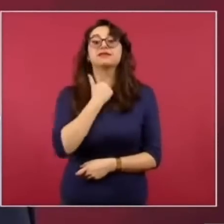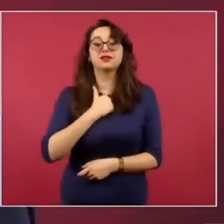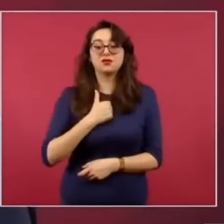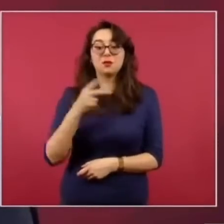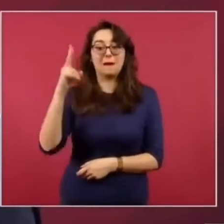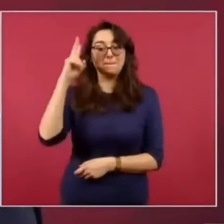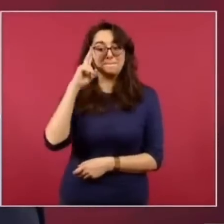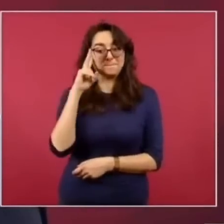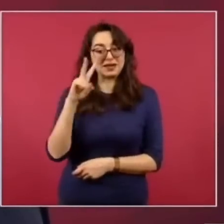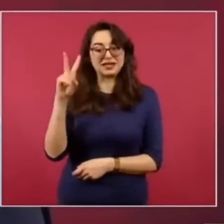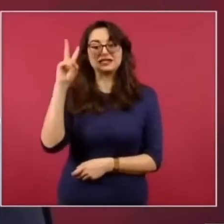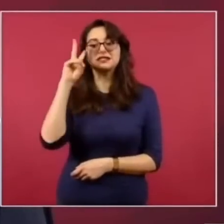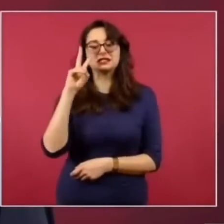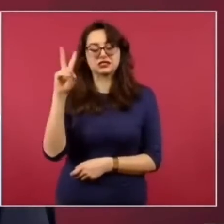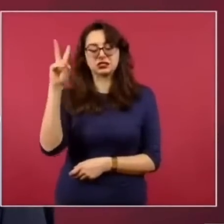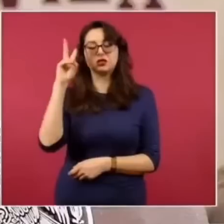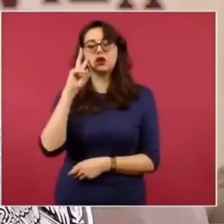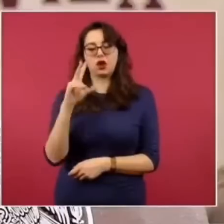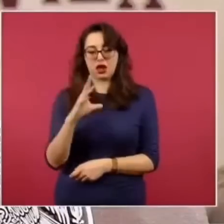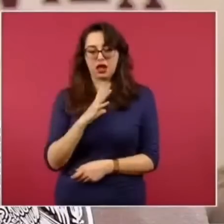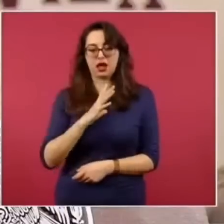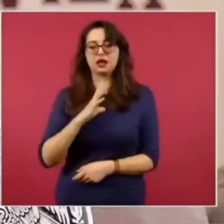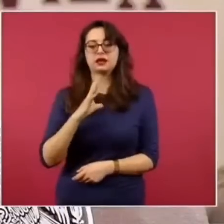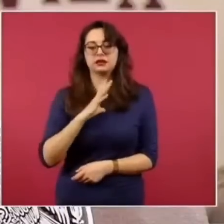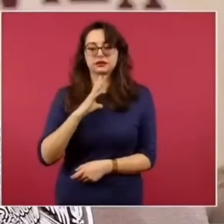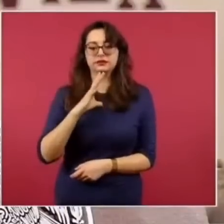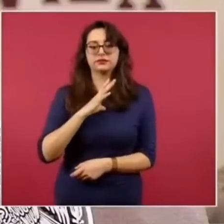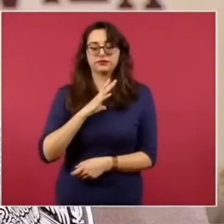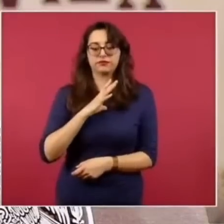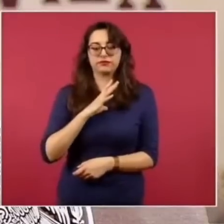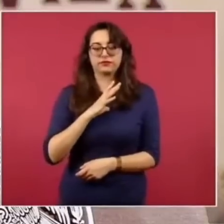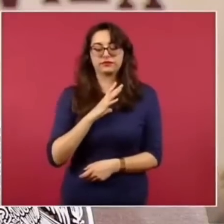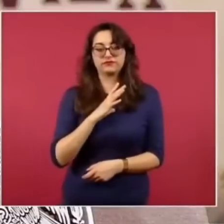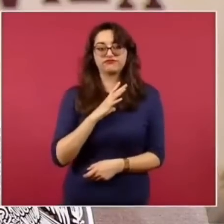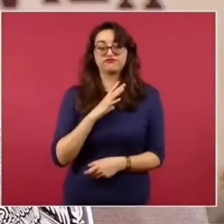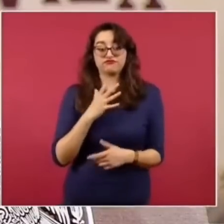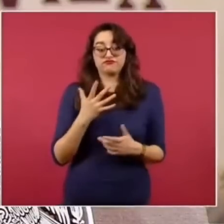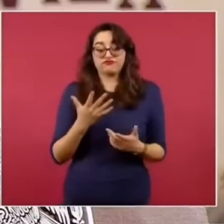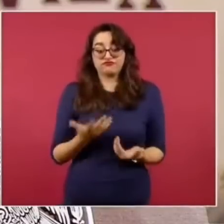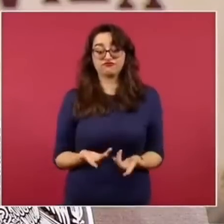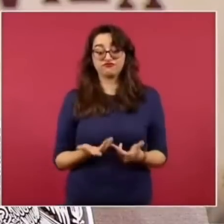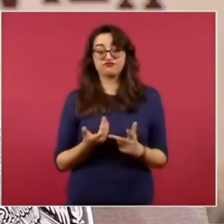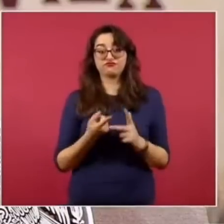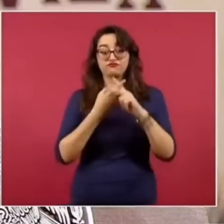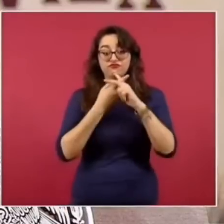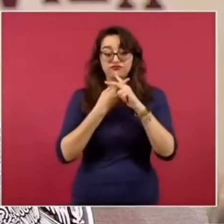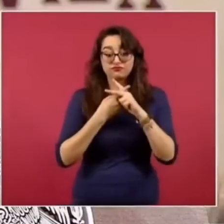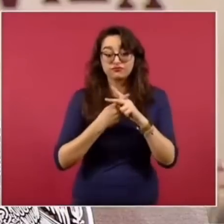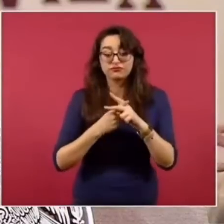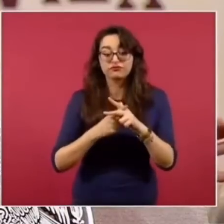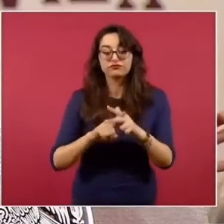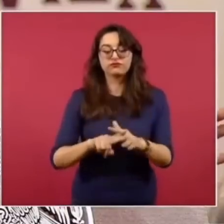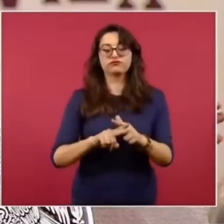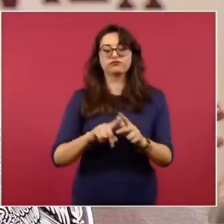ha reconocido este carácter de propiciador de otras conductas